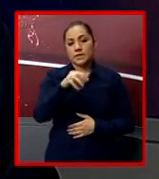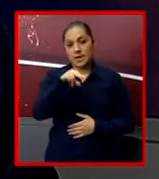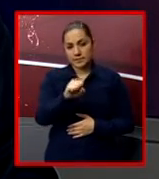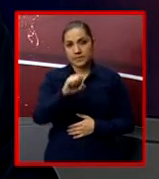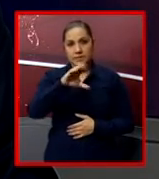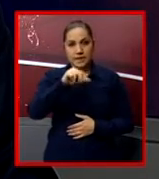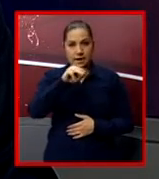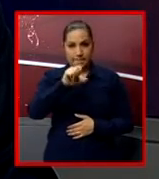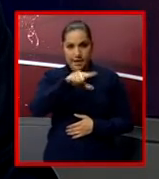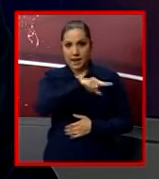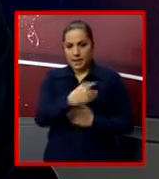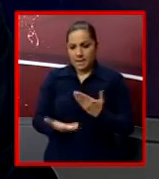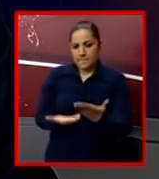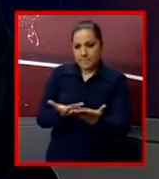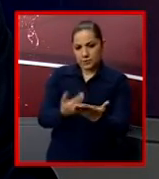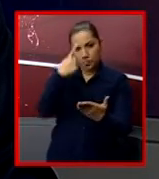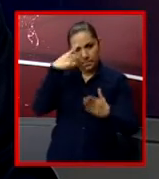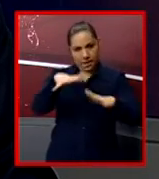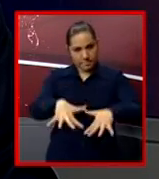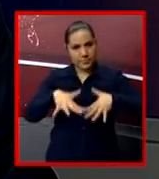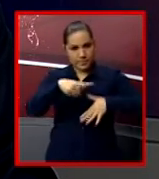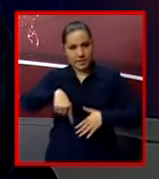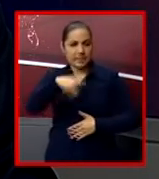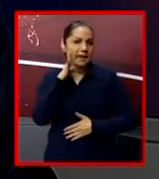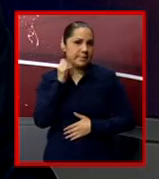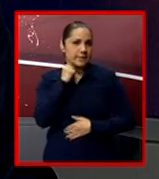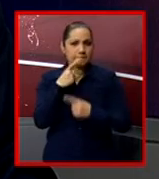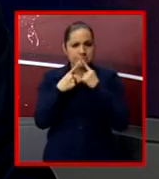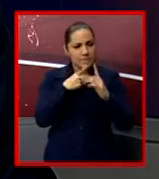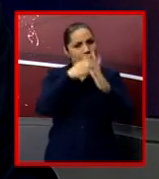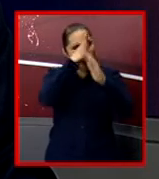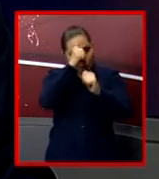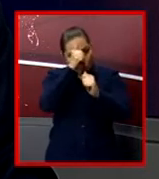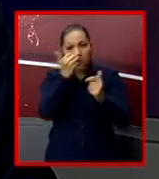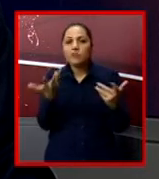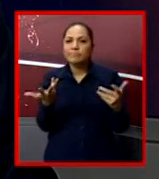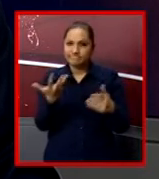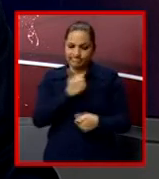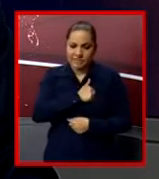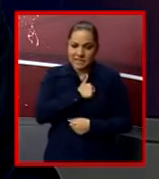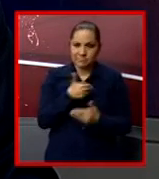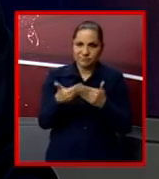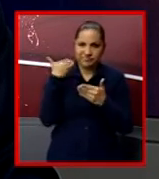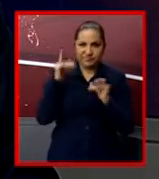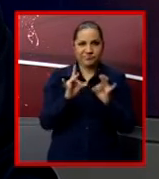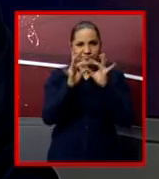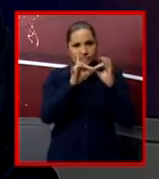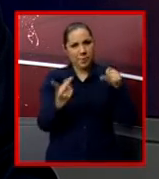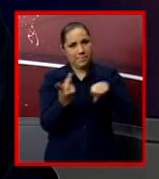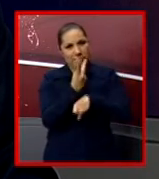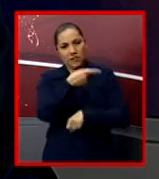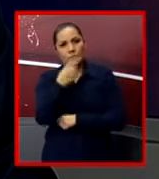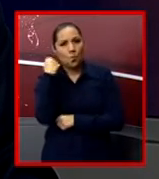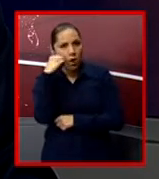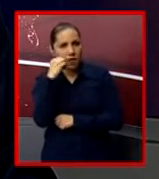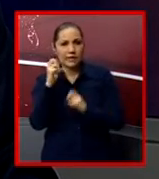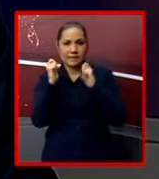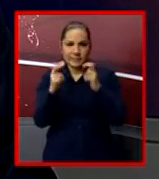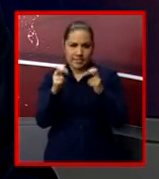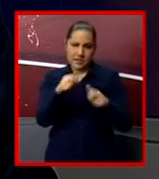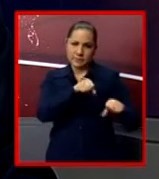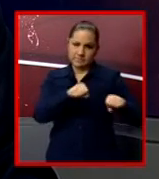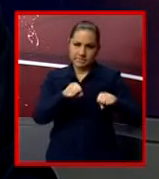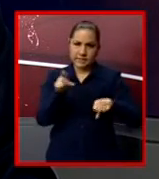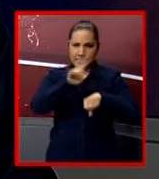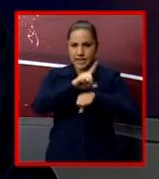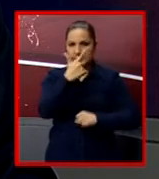Canaval presentó ante el Pleno del Senado de la República acuerdo por el que lamentan los acontecimientos ocurridos en Oaxaca y Chiapas luego del